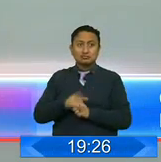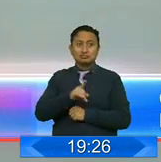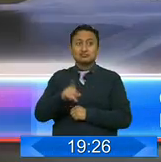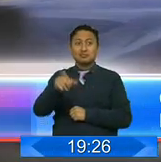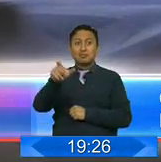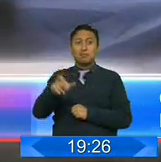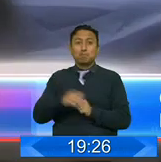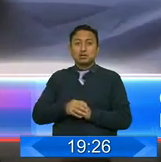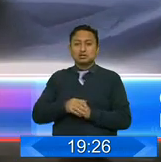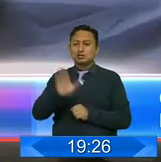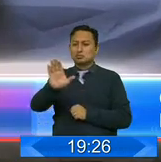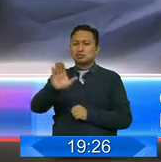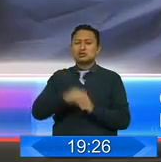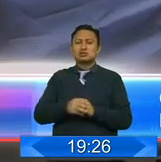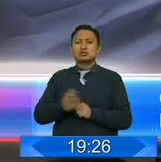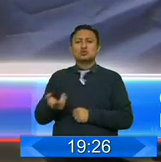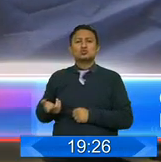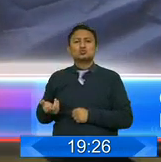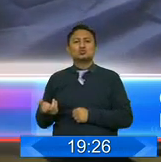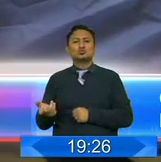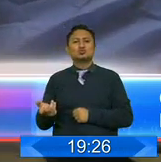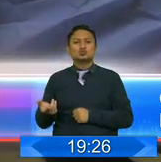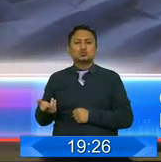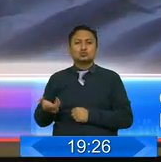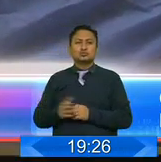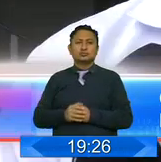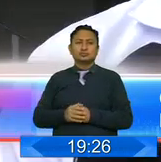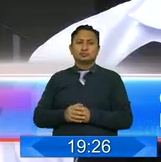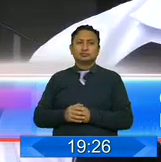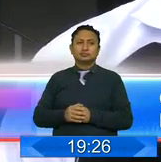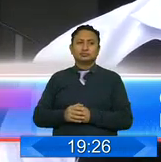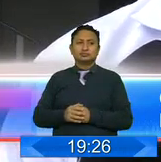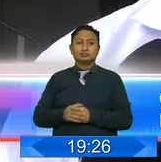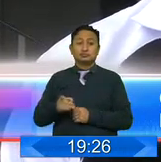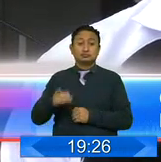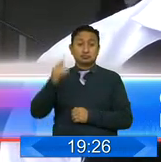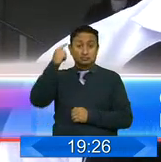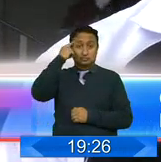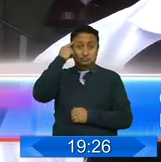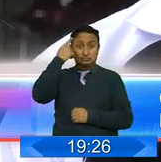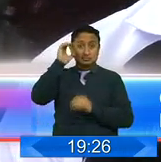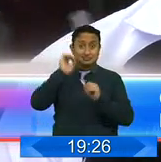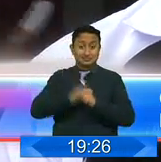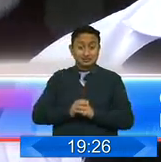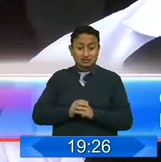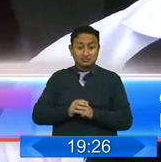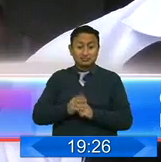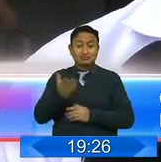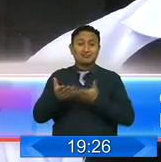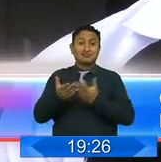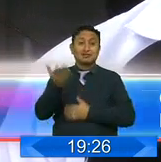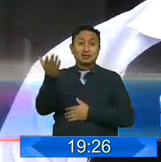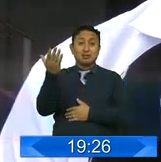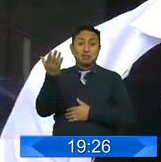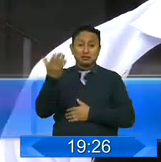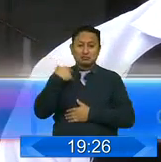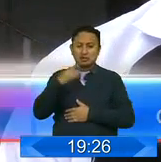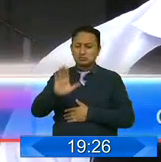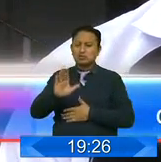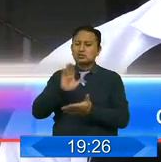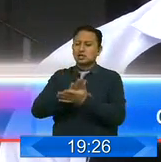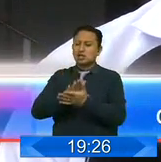la supuesta revisión del estado de las pacientes. Obviamente hay una alta sospecha de que haya habido una manipulación a través de manos simulando un